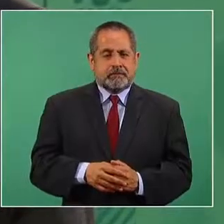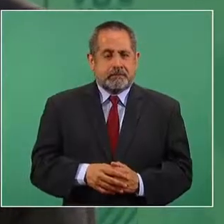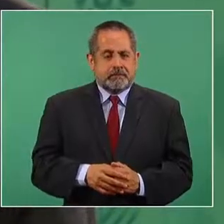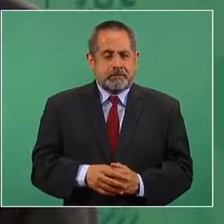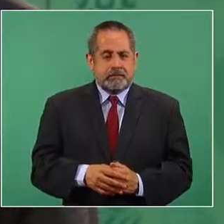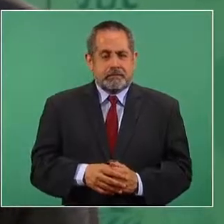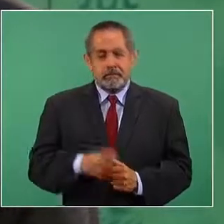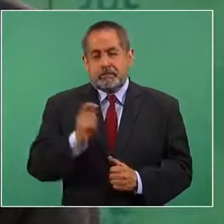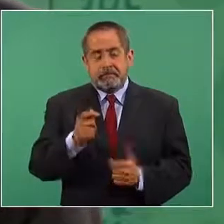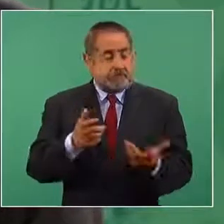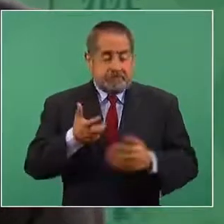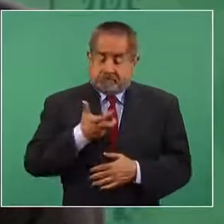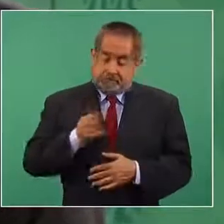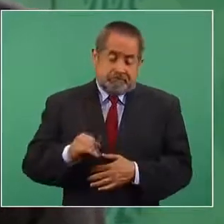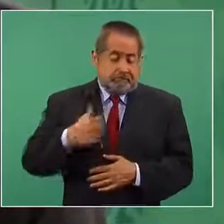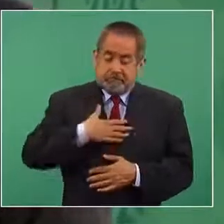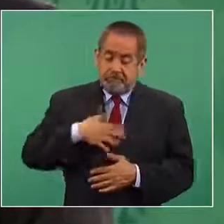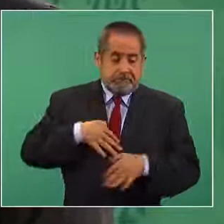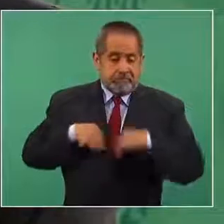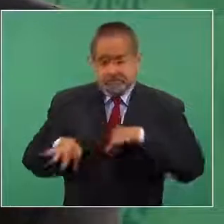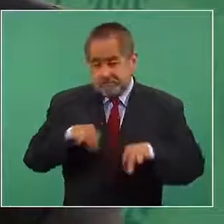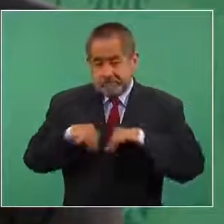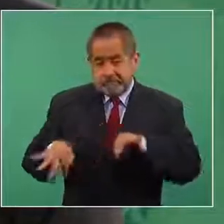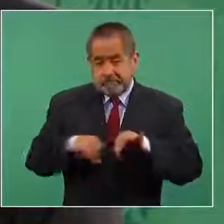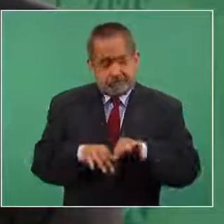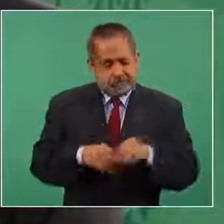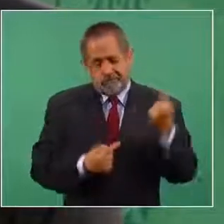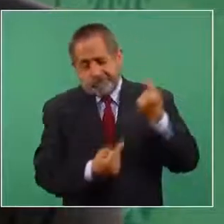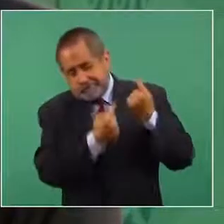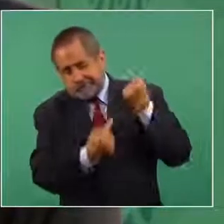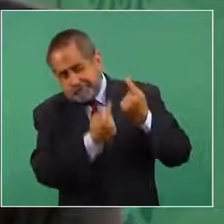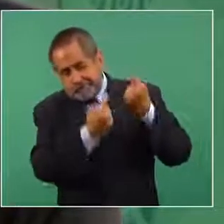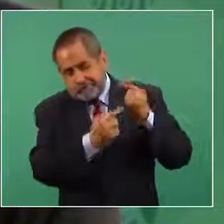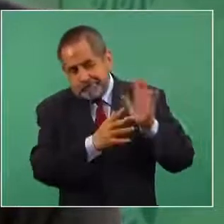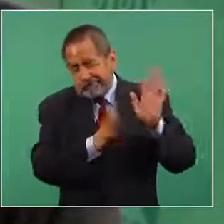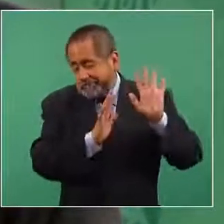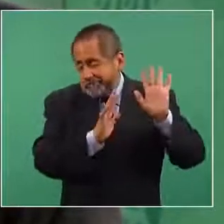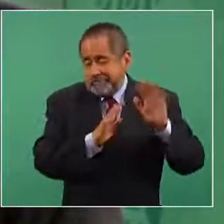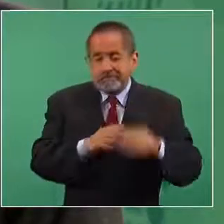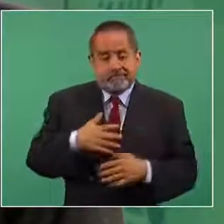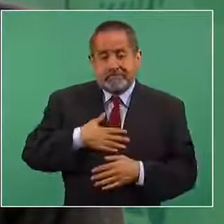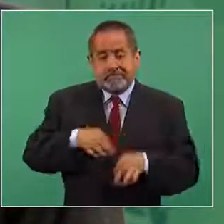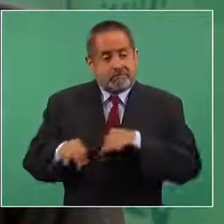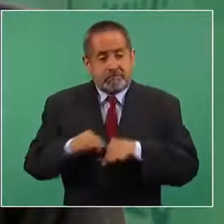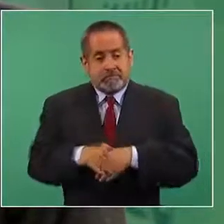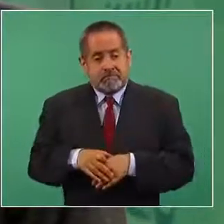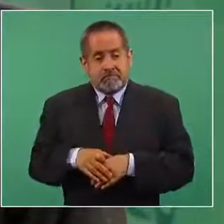es nuestro trabajo, y más cuando se está llevando a cabo una transformación.